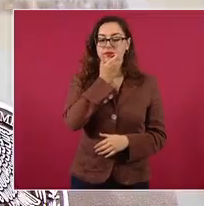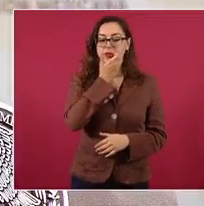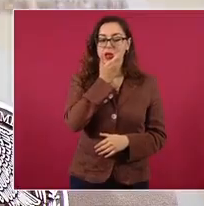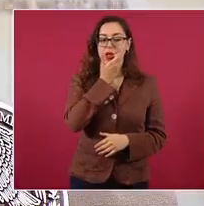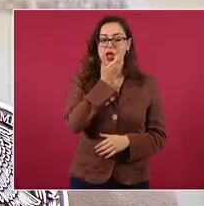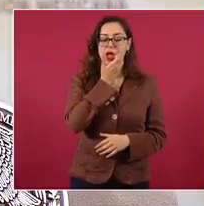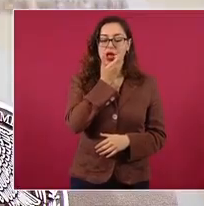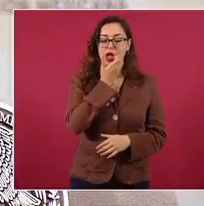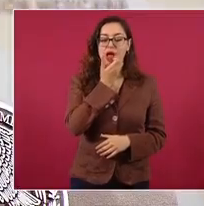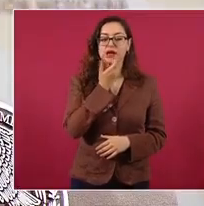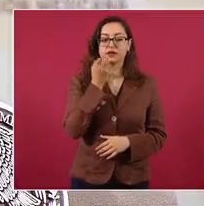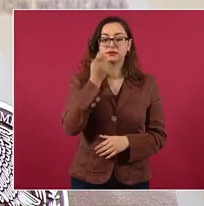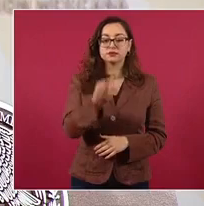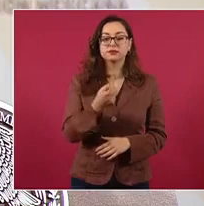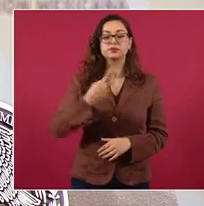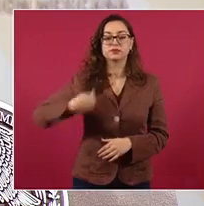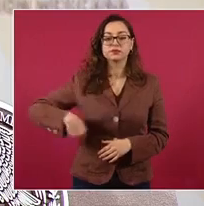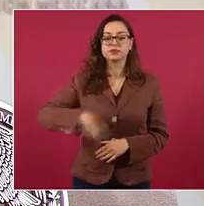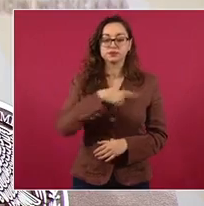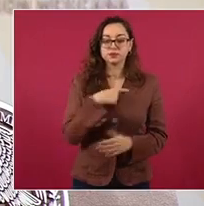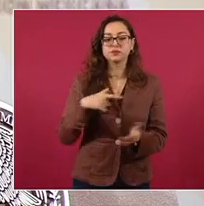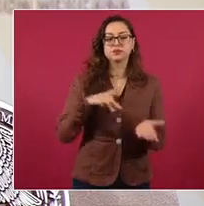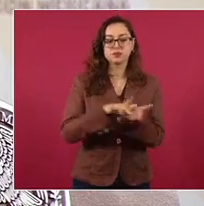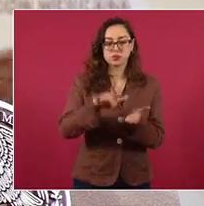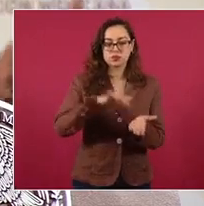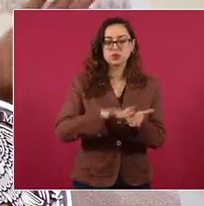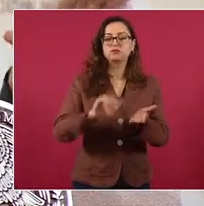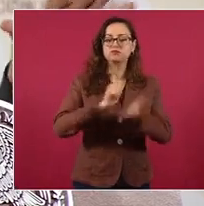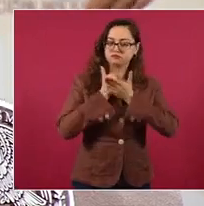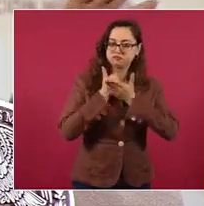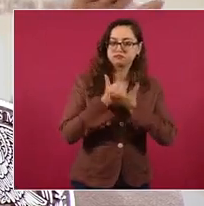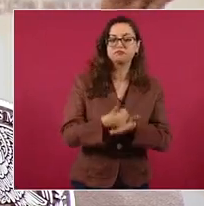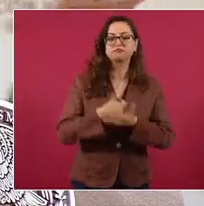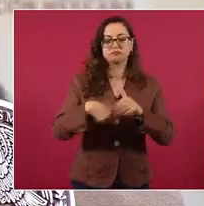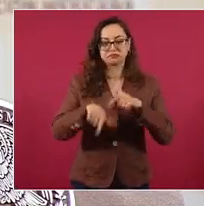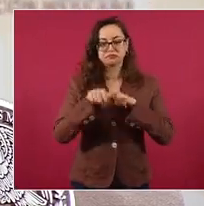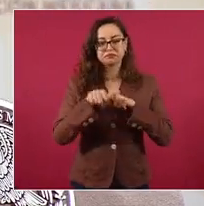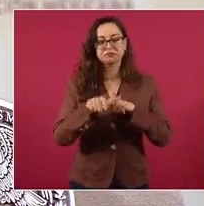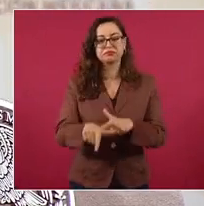Y vamos a seguir ayudando a los migrantes. Ahora